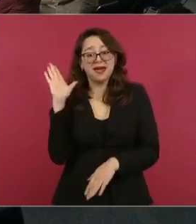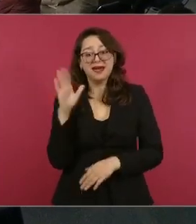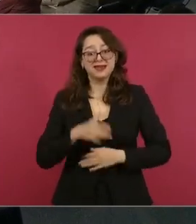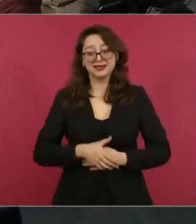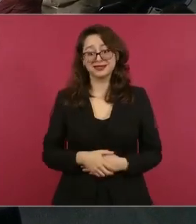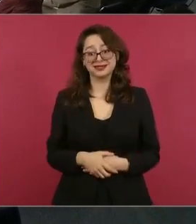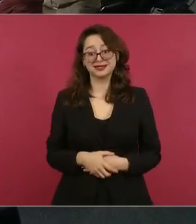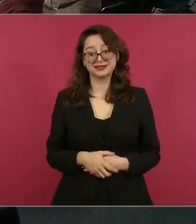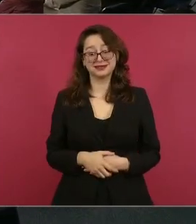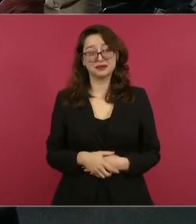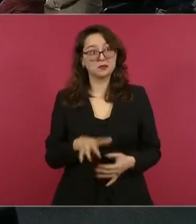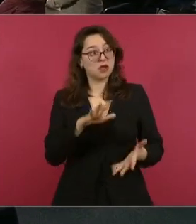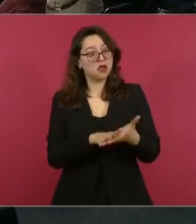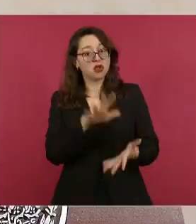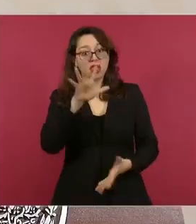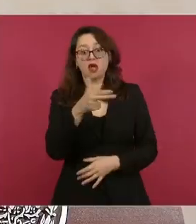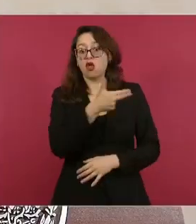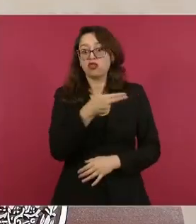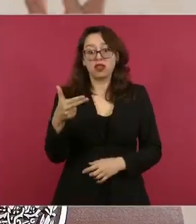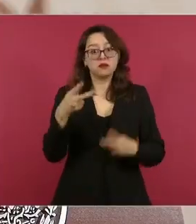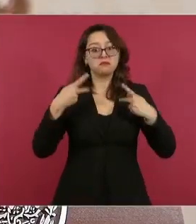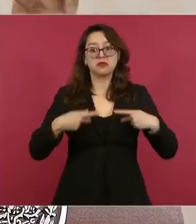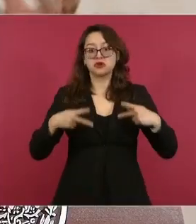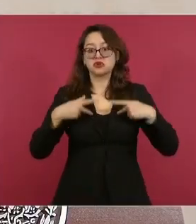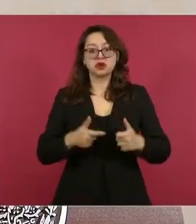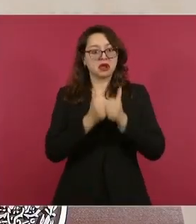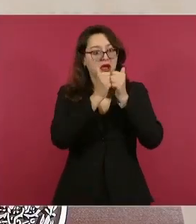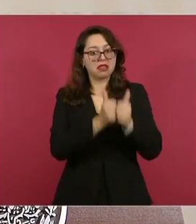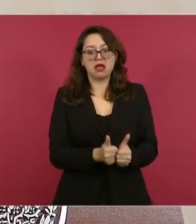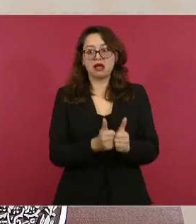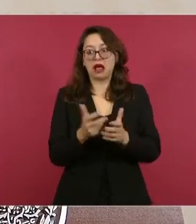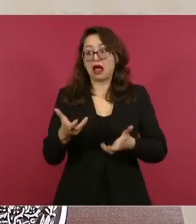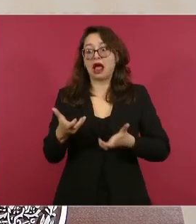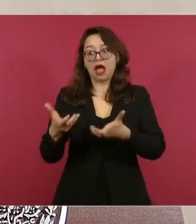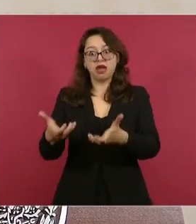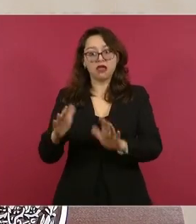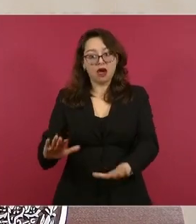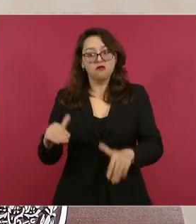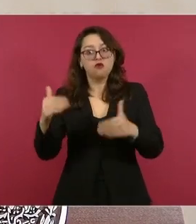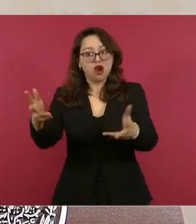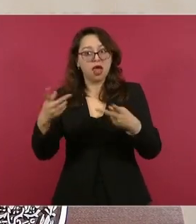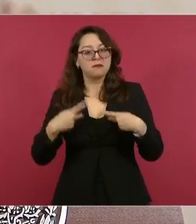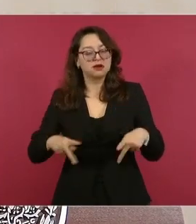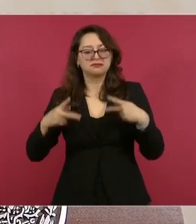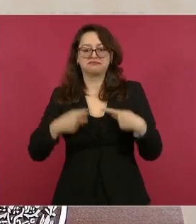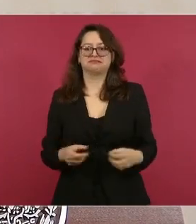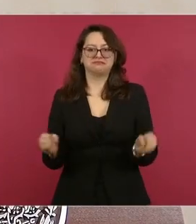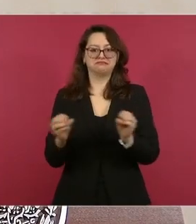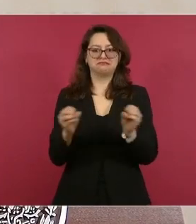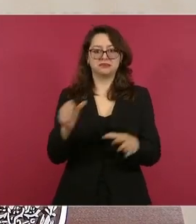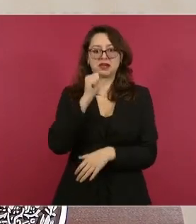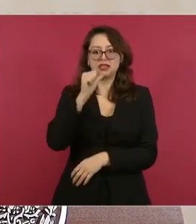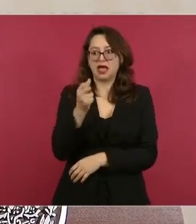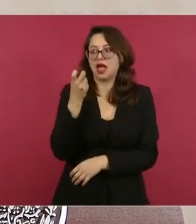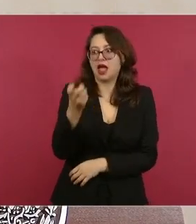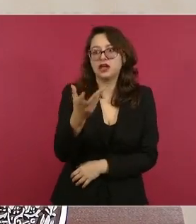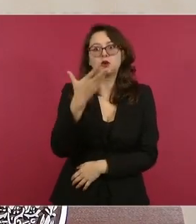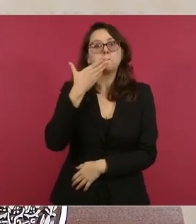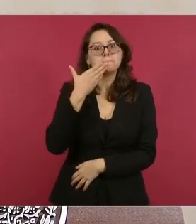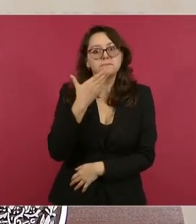en la mayoría de los hoteles. No había gente en la calle, eso ayudó muchísimo.